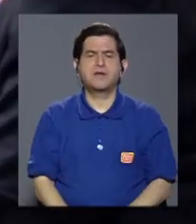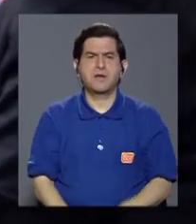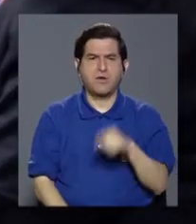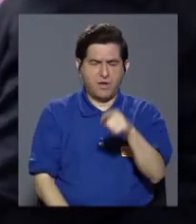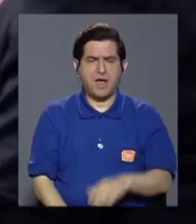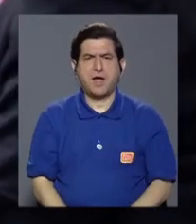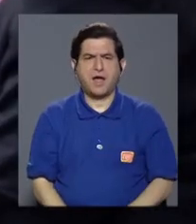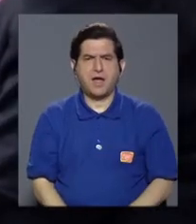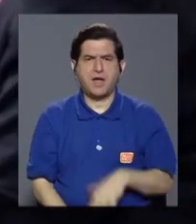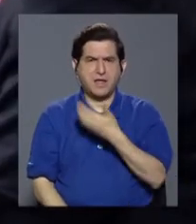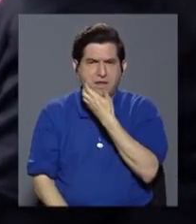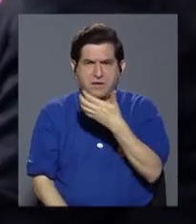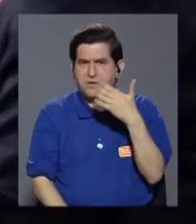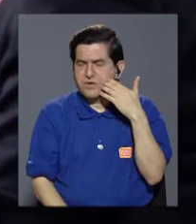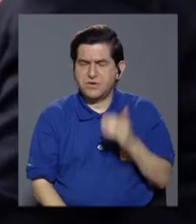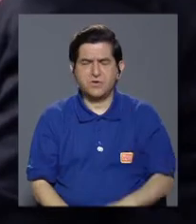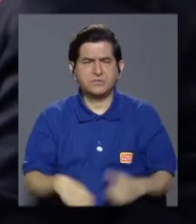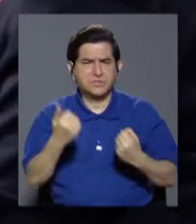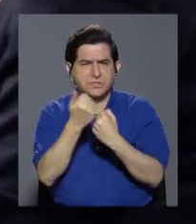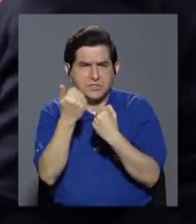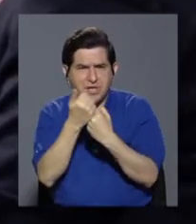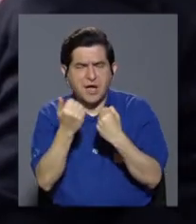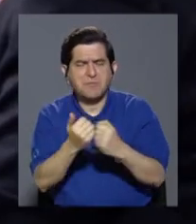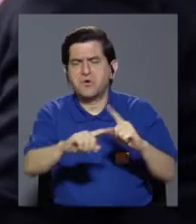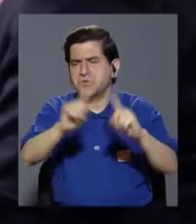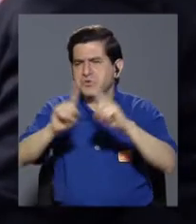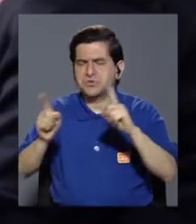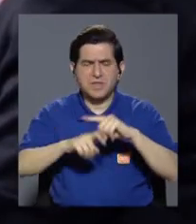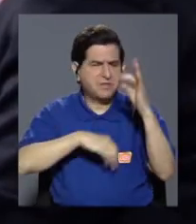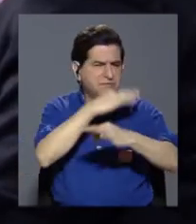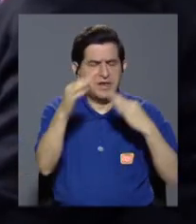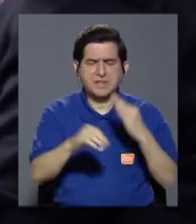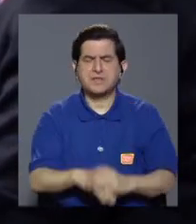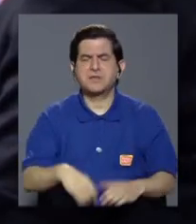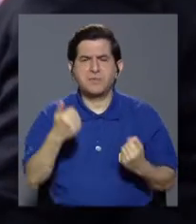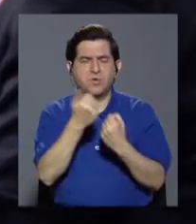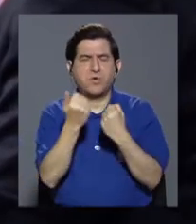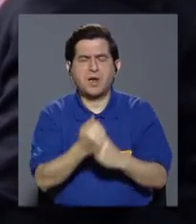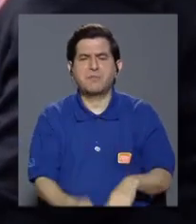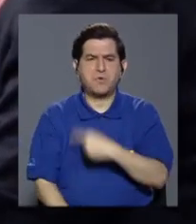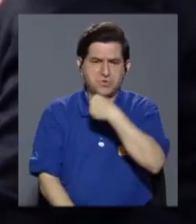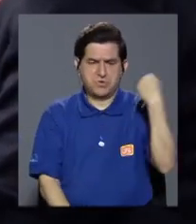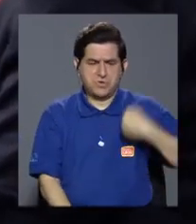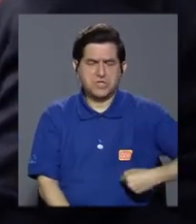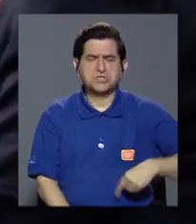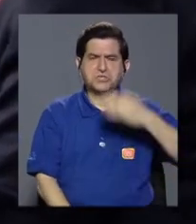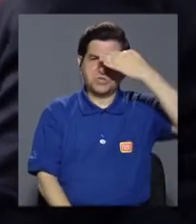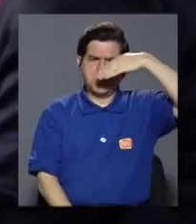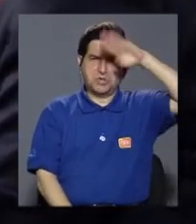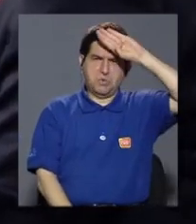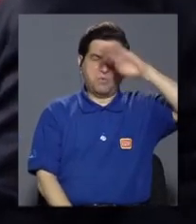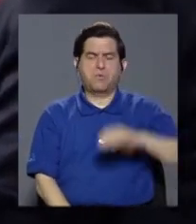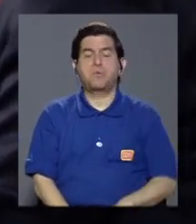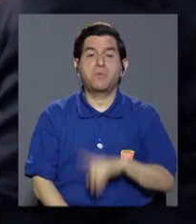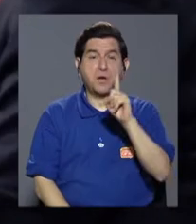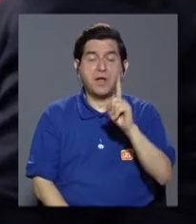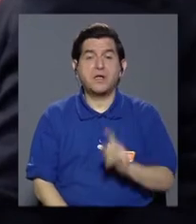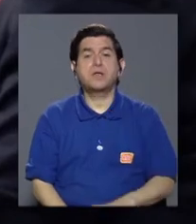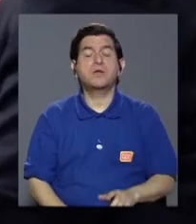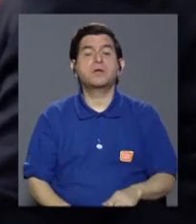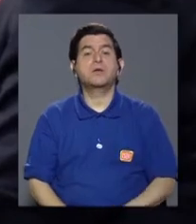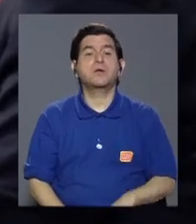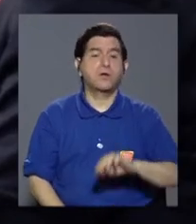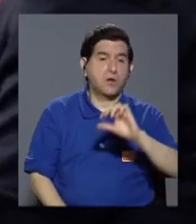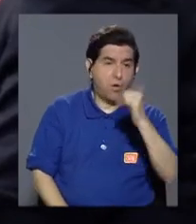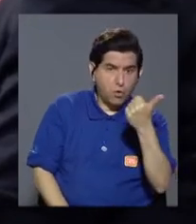guerrillas de inspiración marxista-leninista de diferentes orientaciones china cubana etcétera y por otro lado una vertiente que